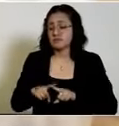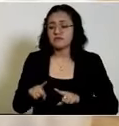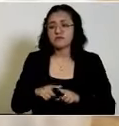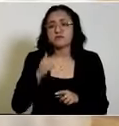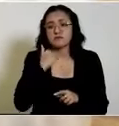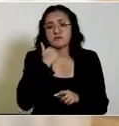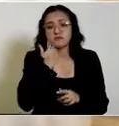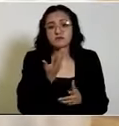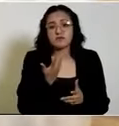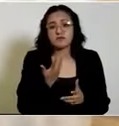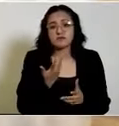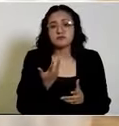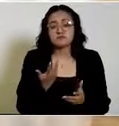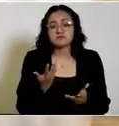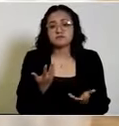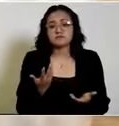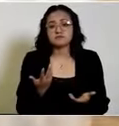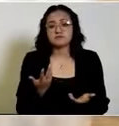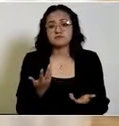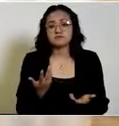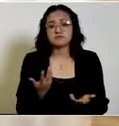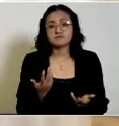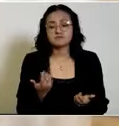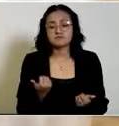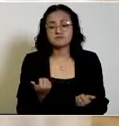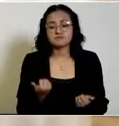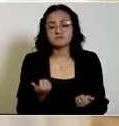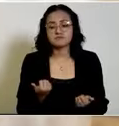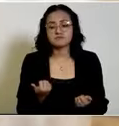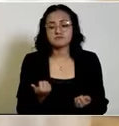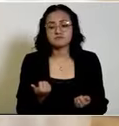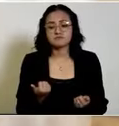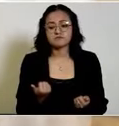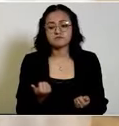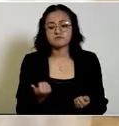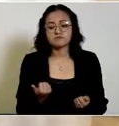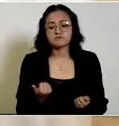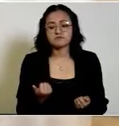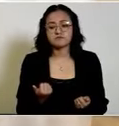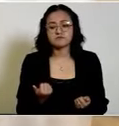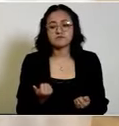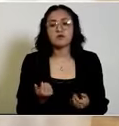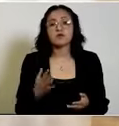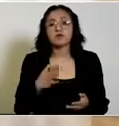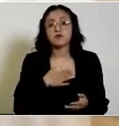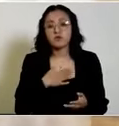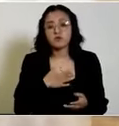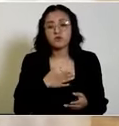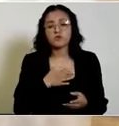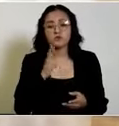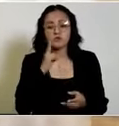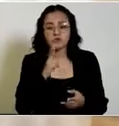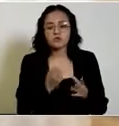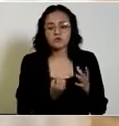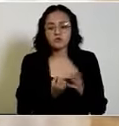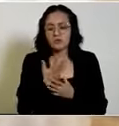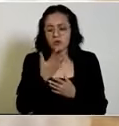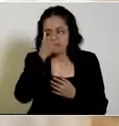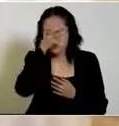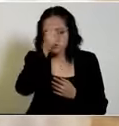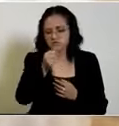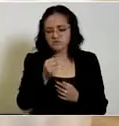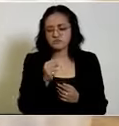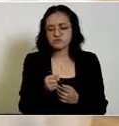queremos generar a partir de elementos de concepto nuevos